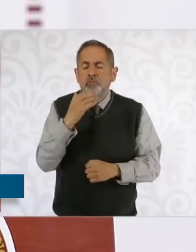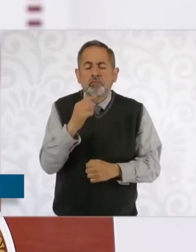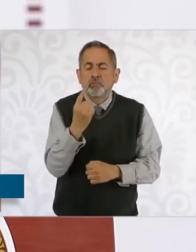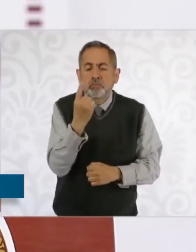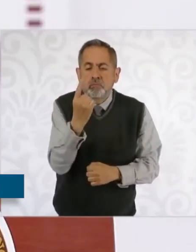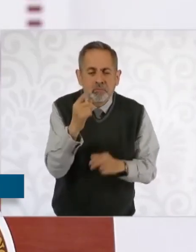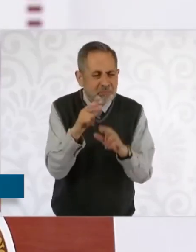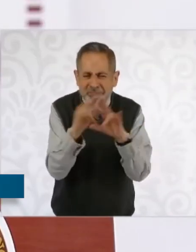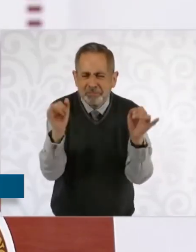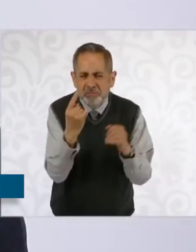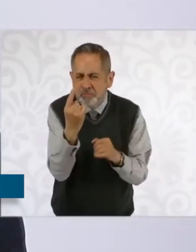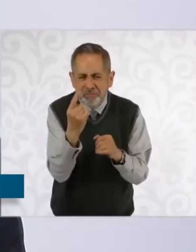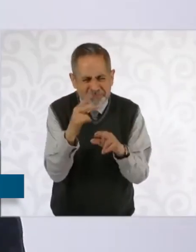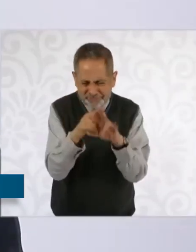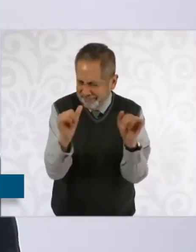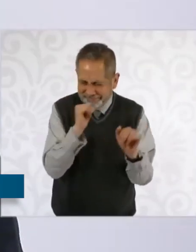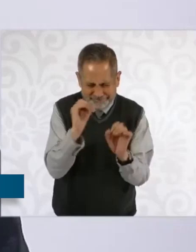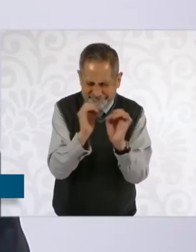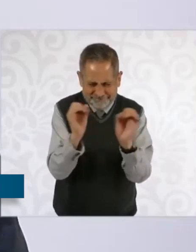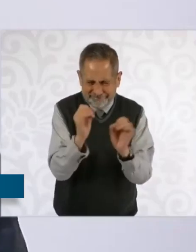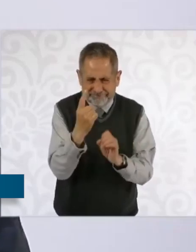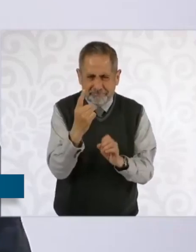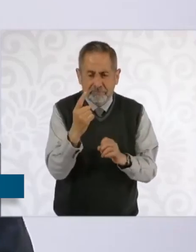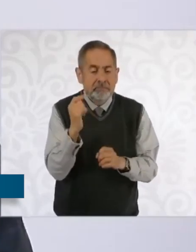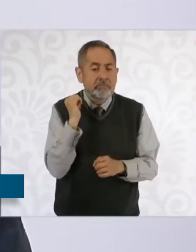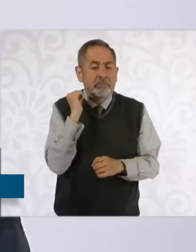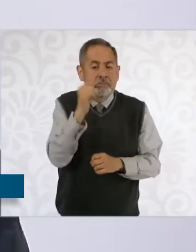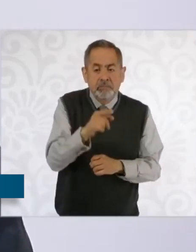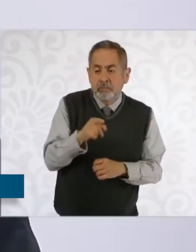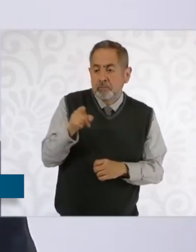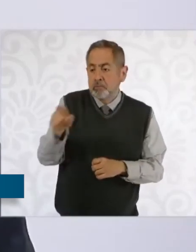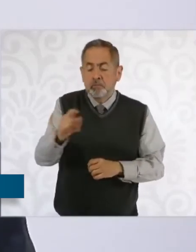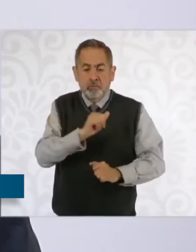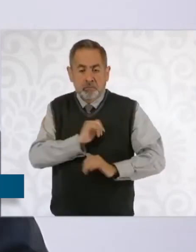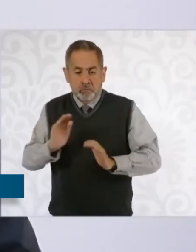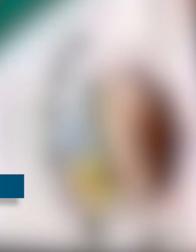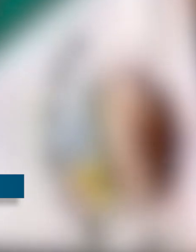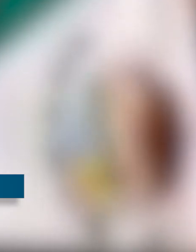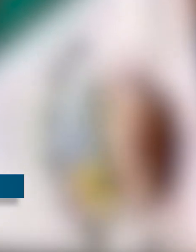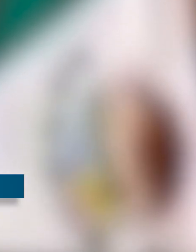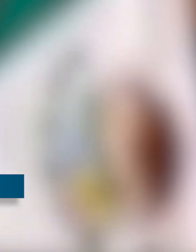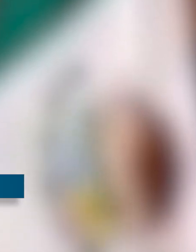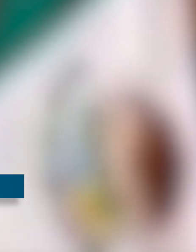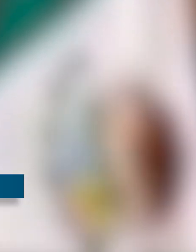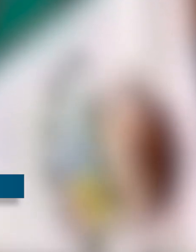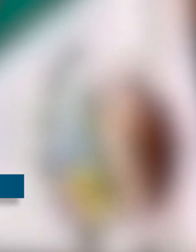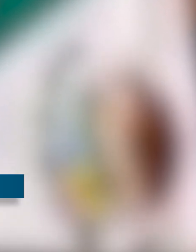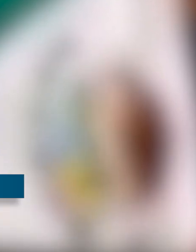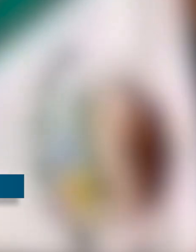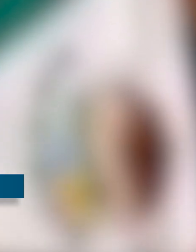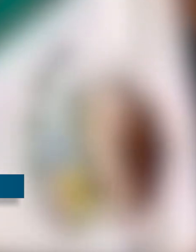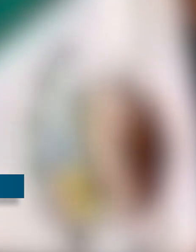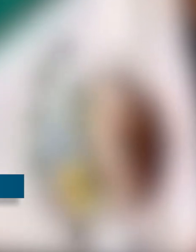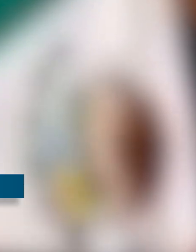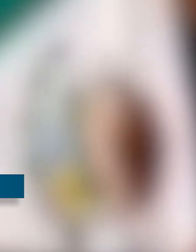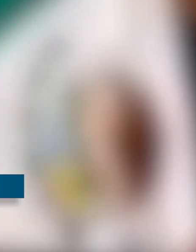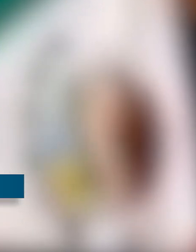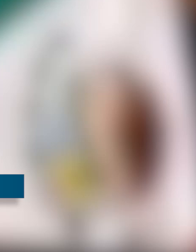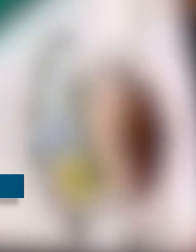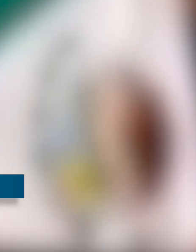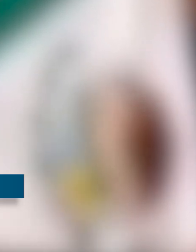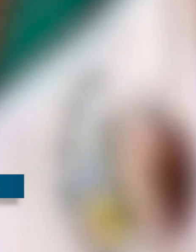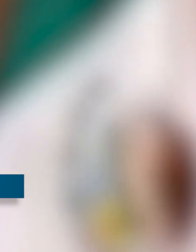de informes en el caso de Ismael el Mario Zambada Salazar aseguró que si ha habido comunicación con la fiscalía general de la república